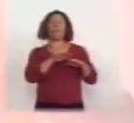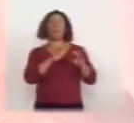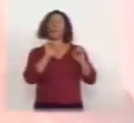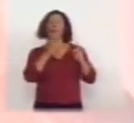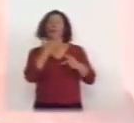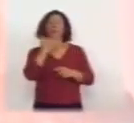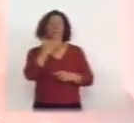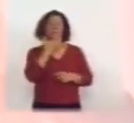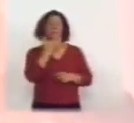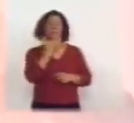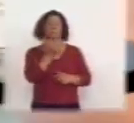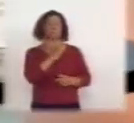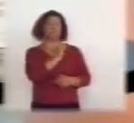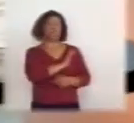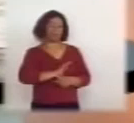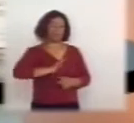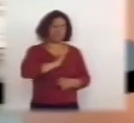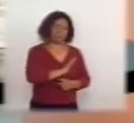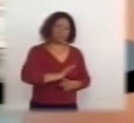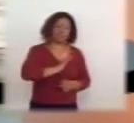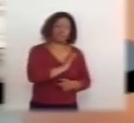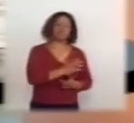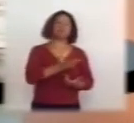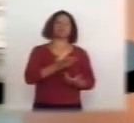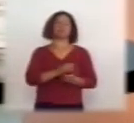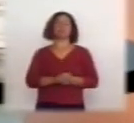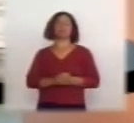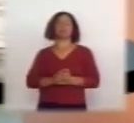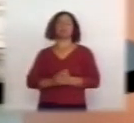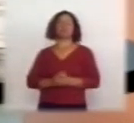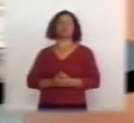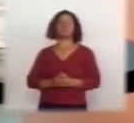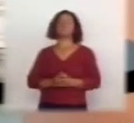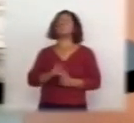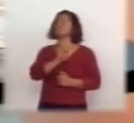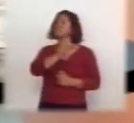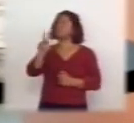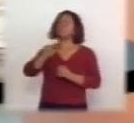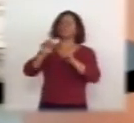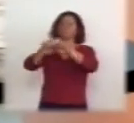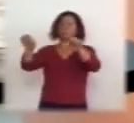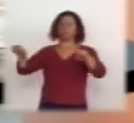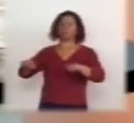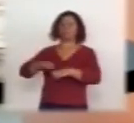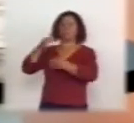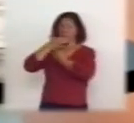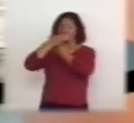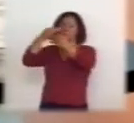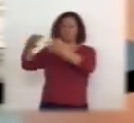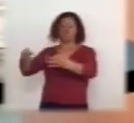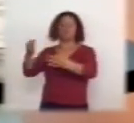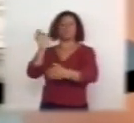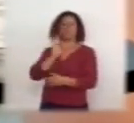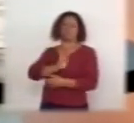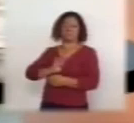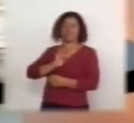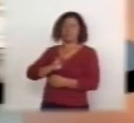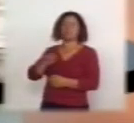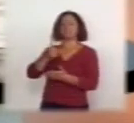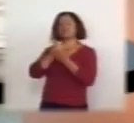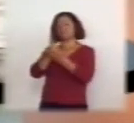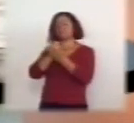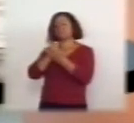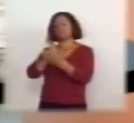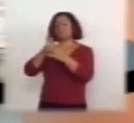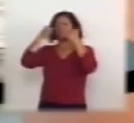hagas extensiva esta felicitación a todo este equipo de jóvenes en pro del deporte, en pro del toro bravo, en pro